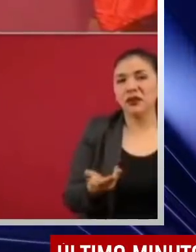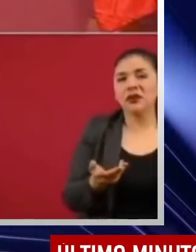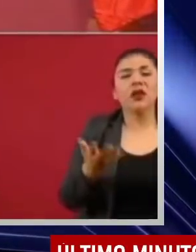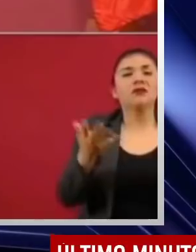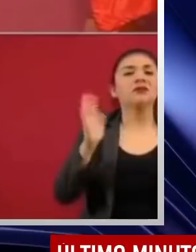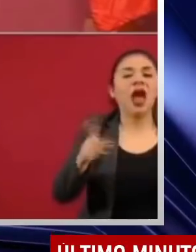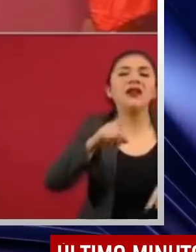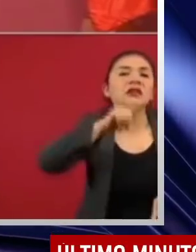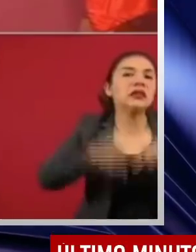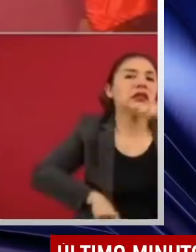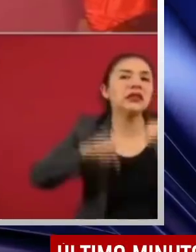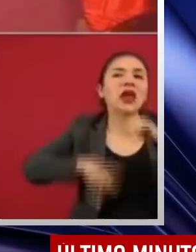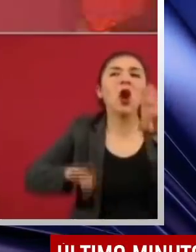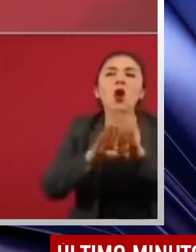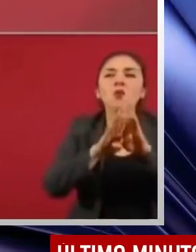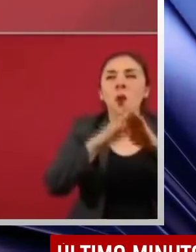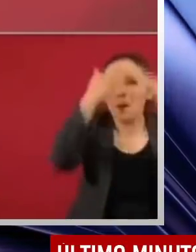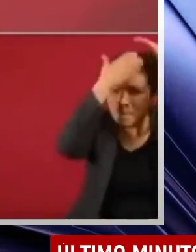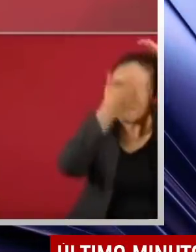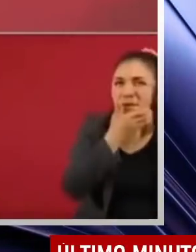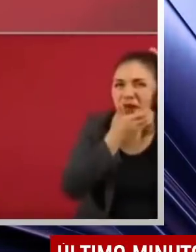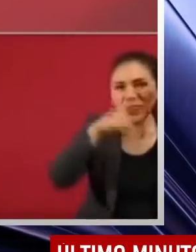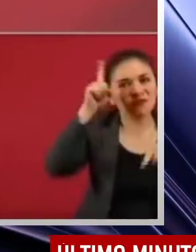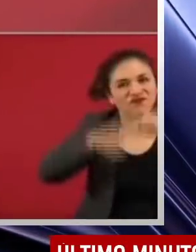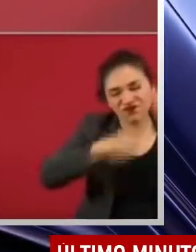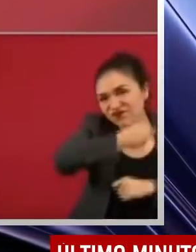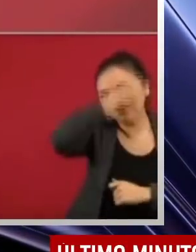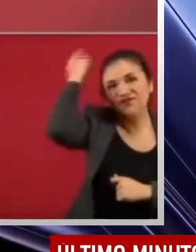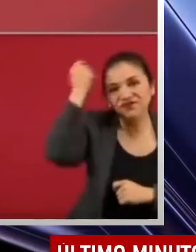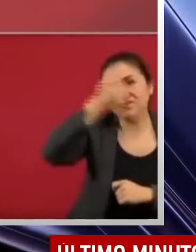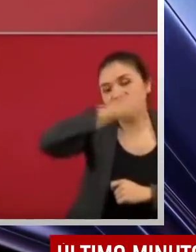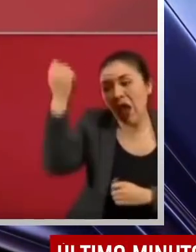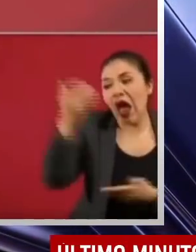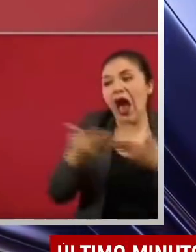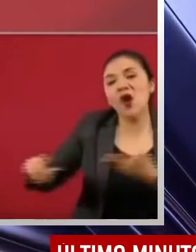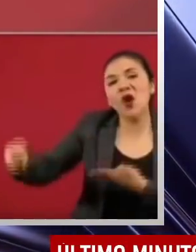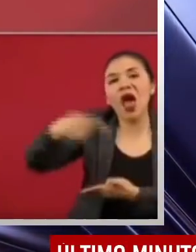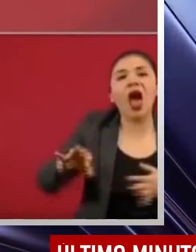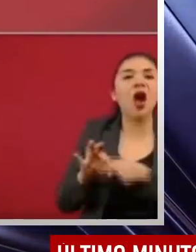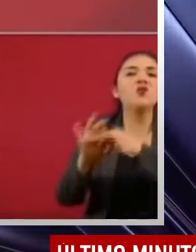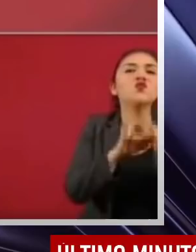quitan las máscaras y ya se la grasa